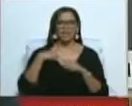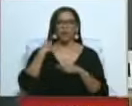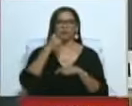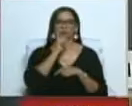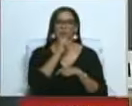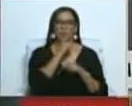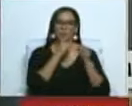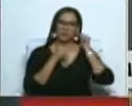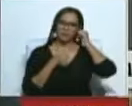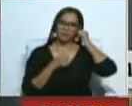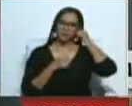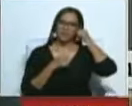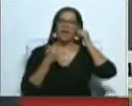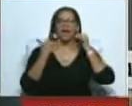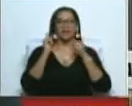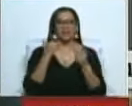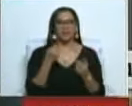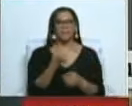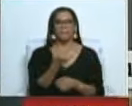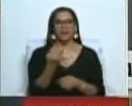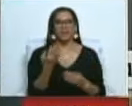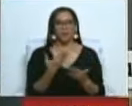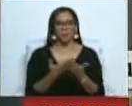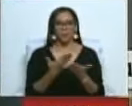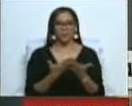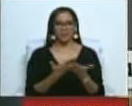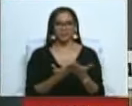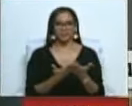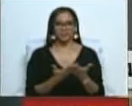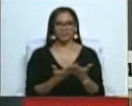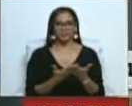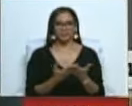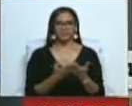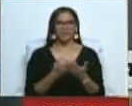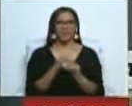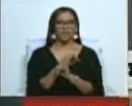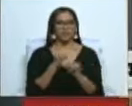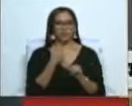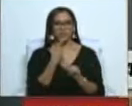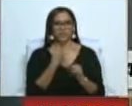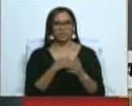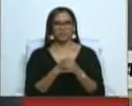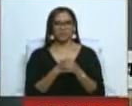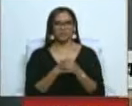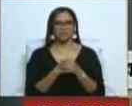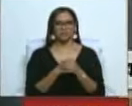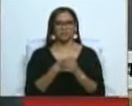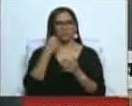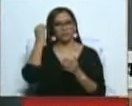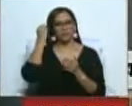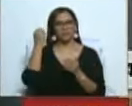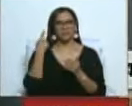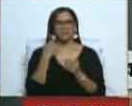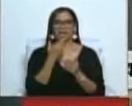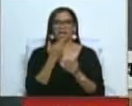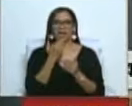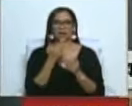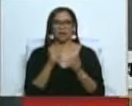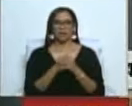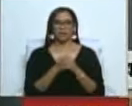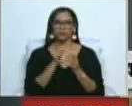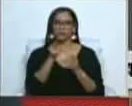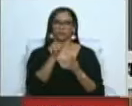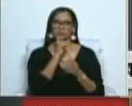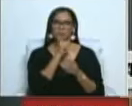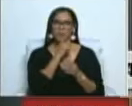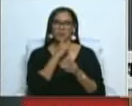Había varias propuestas. Había varias propuestas. Entonces al final yo le dije, yo creo que tiene que ser algo que rime con tu nombre,